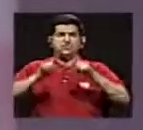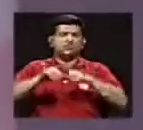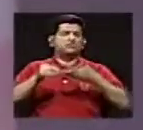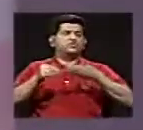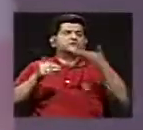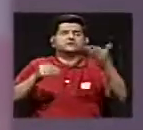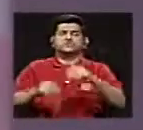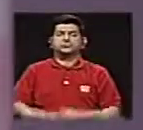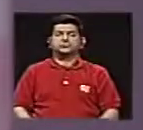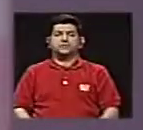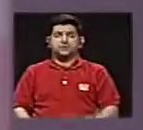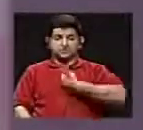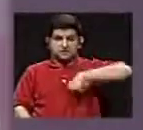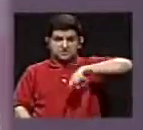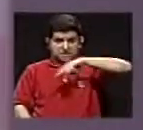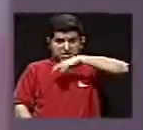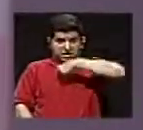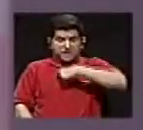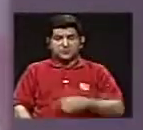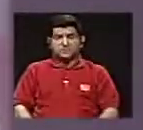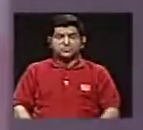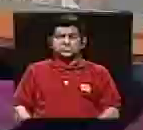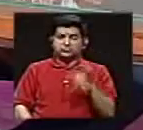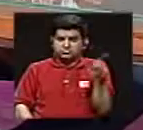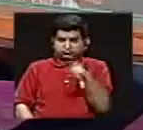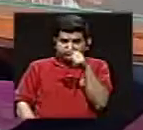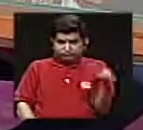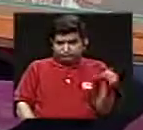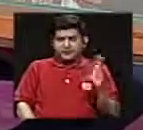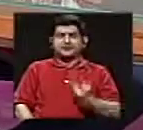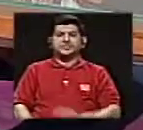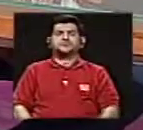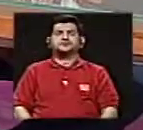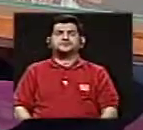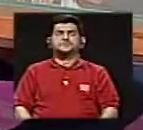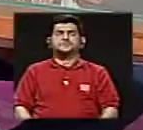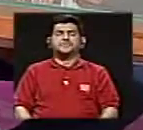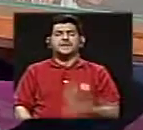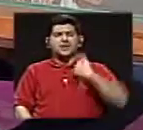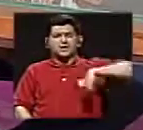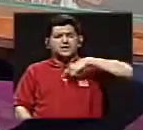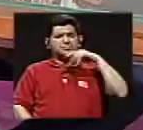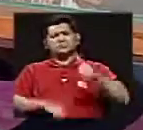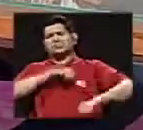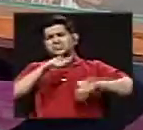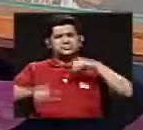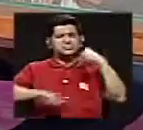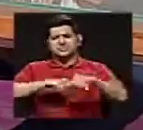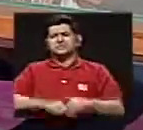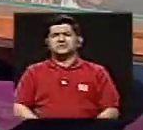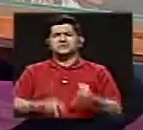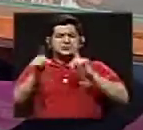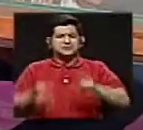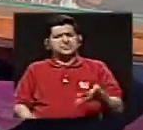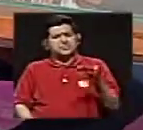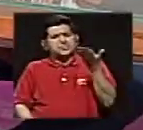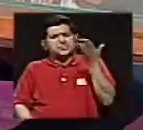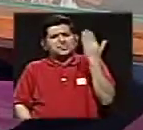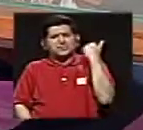cosas se nos ha ido quitando, ¿verdad? Hemos dado la lucha muy arduamente, nuestros